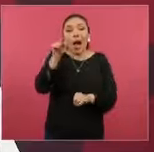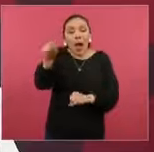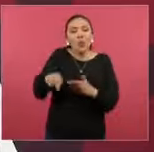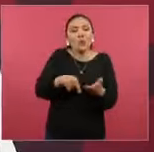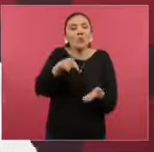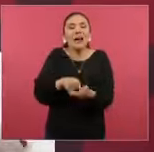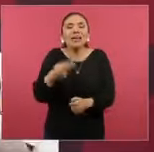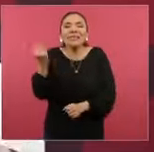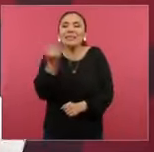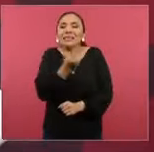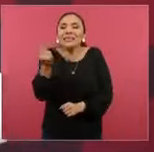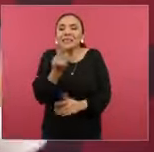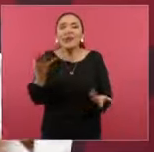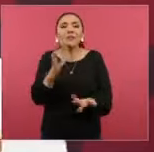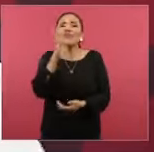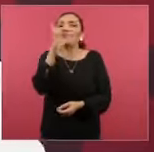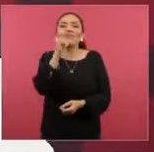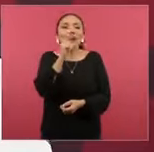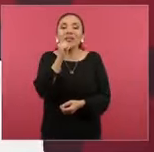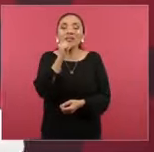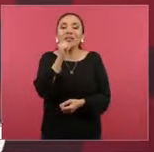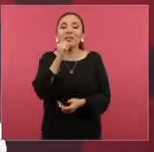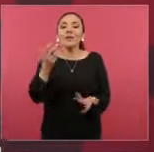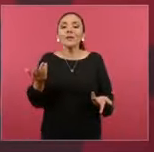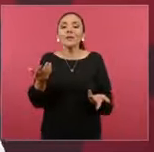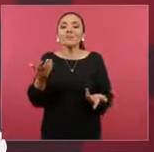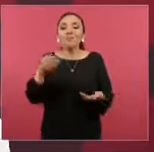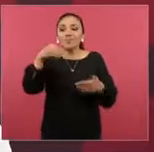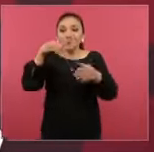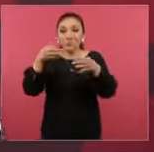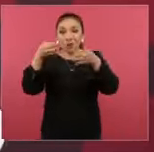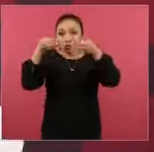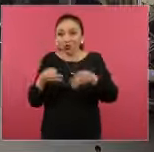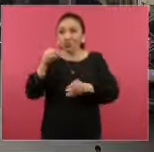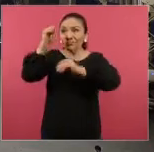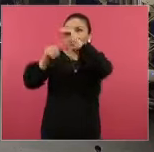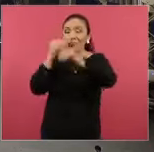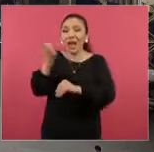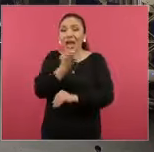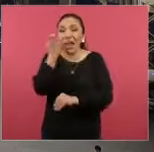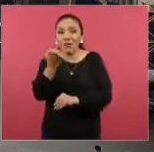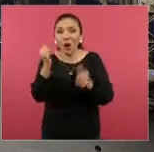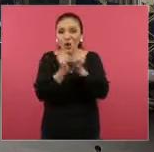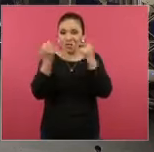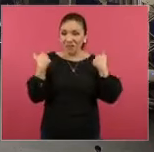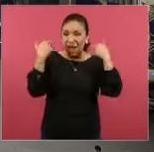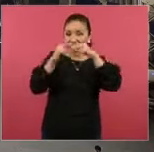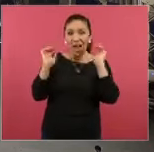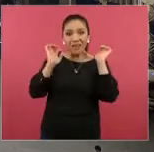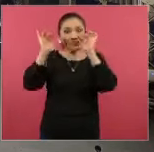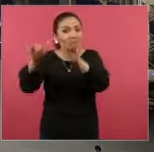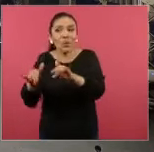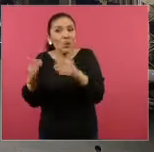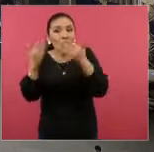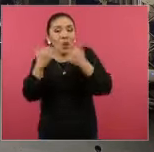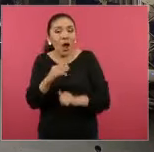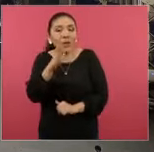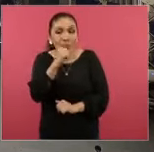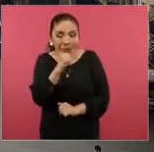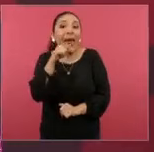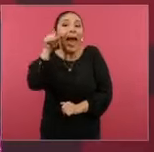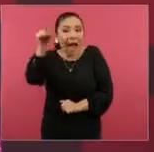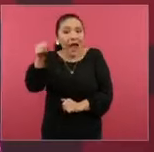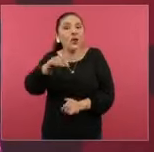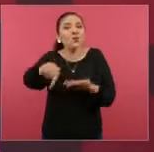se requiere, donde no es posible tener escuelas de organización completa. De esos lugares estamos